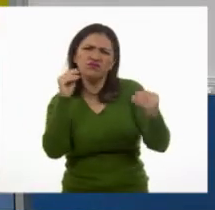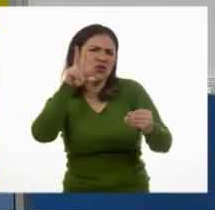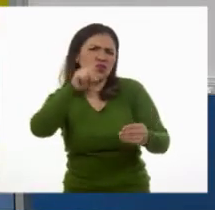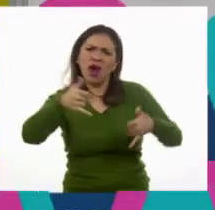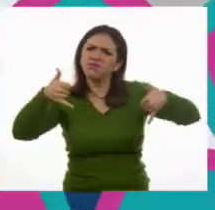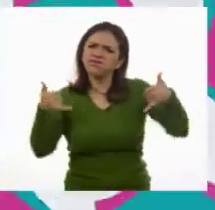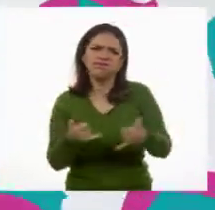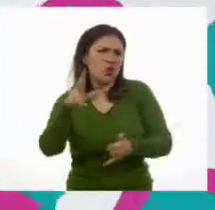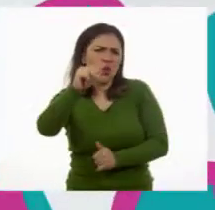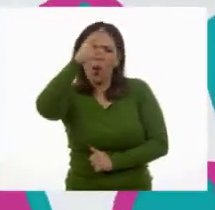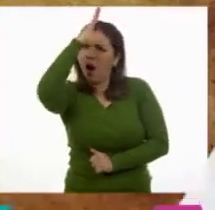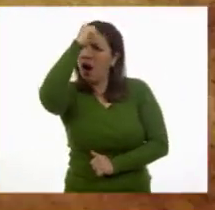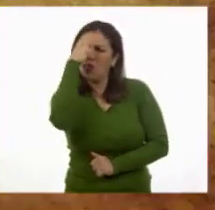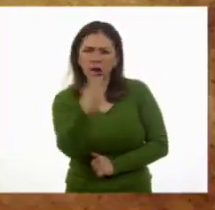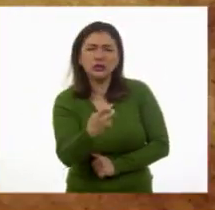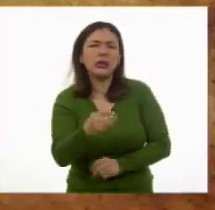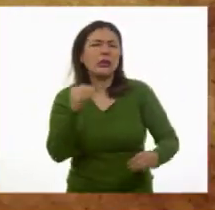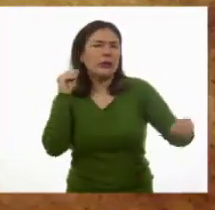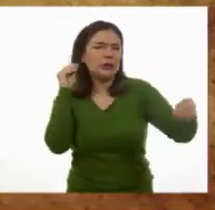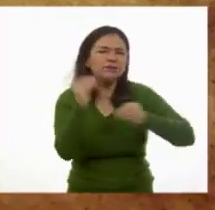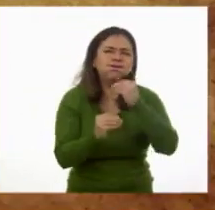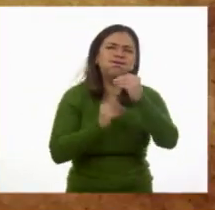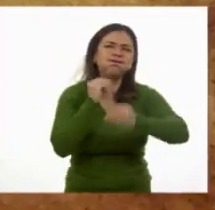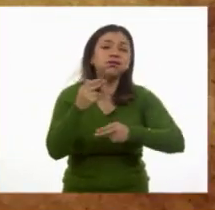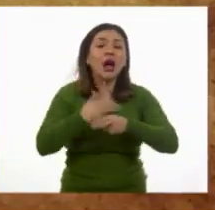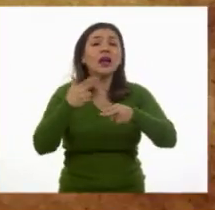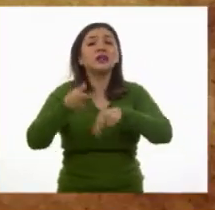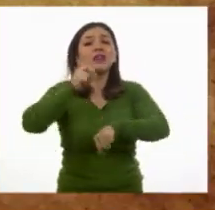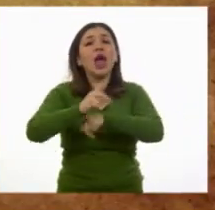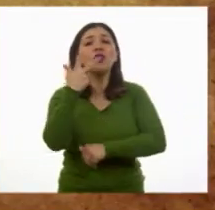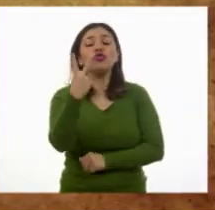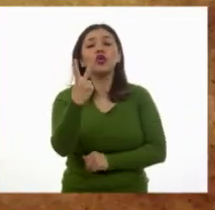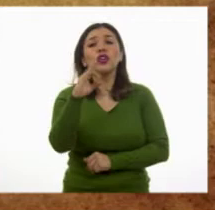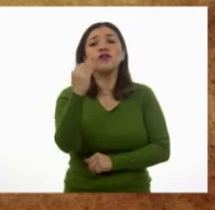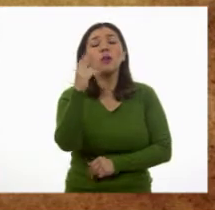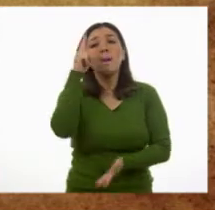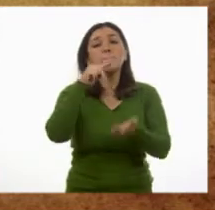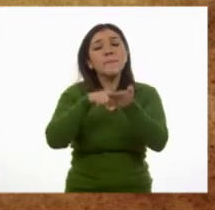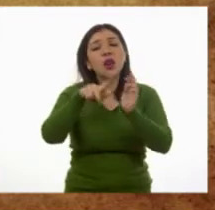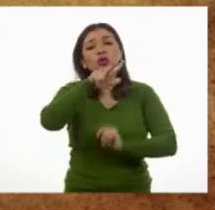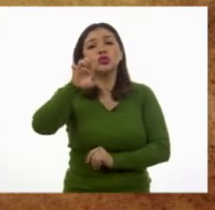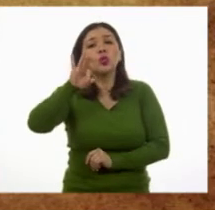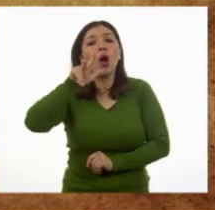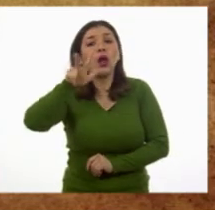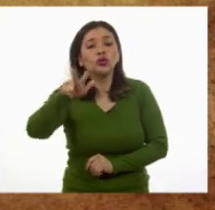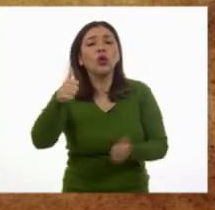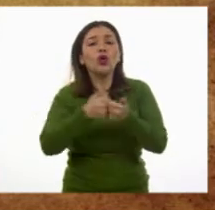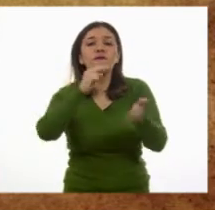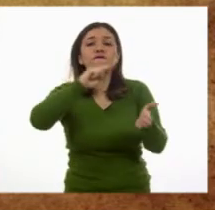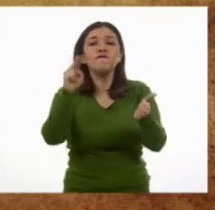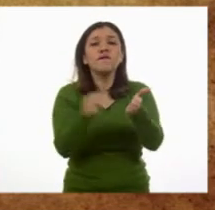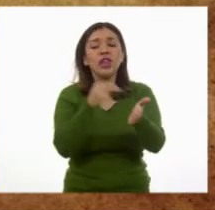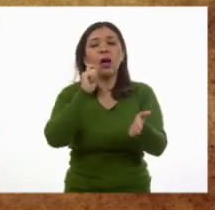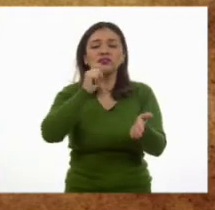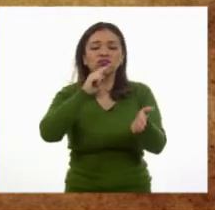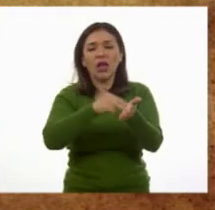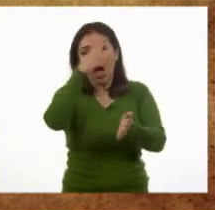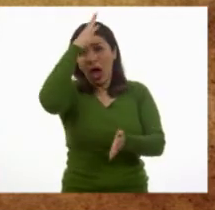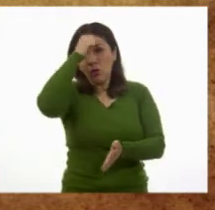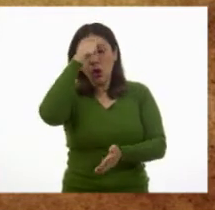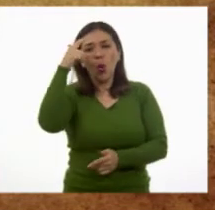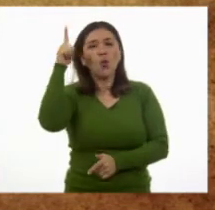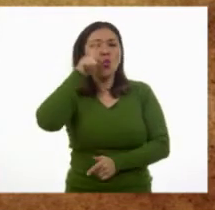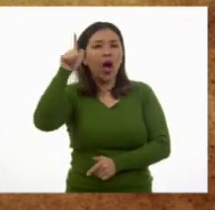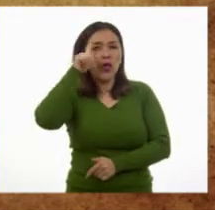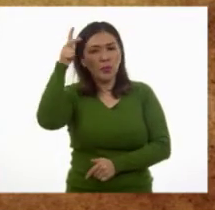opusieron firmemente. Las negociaciones concluyeron el 2 de febrero de 1848, con la firma del Tratado de Guadalupe Hidalgo, como